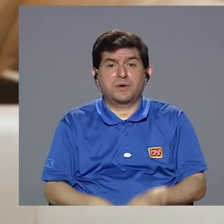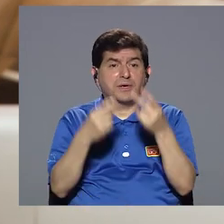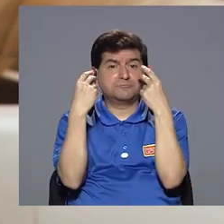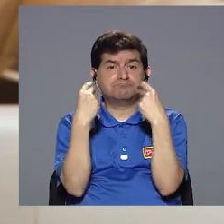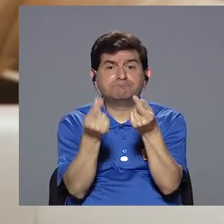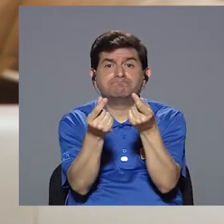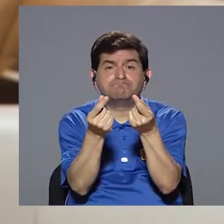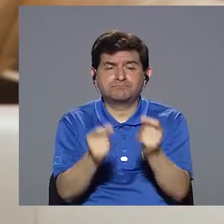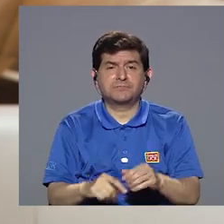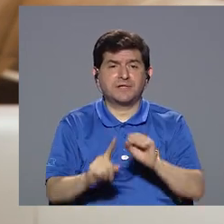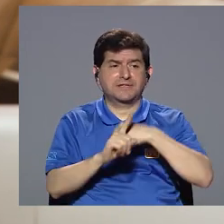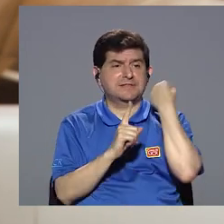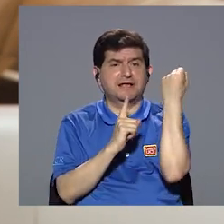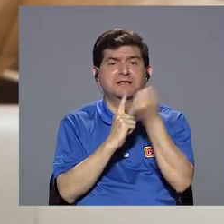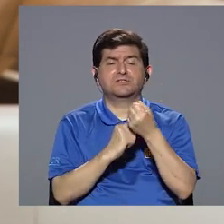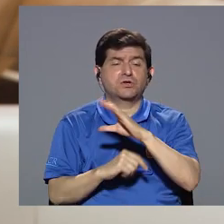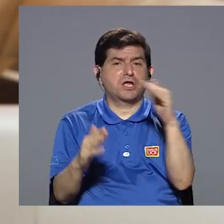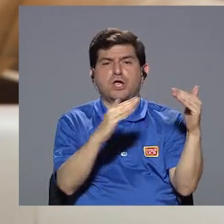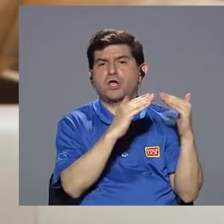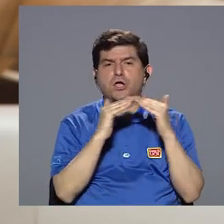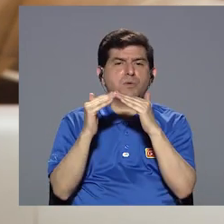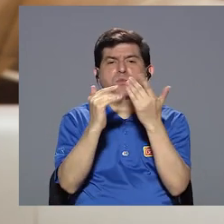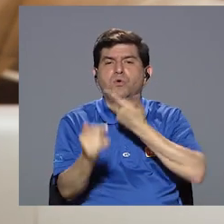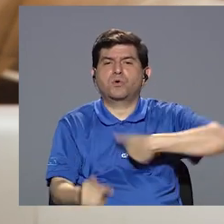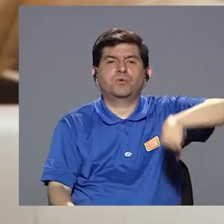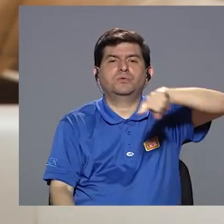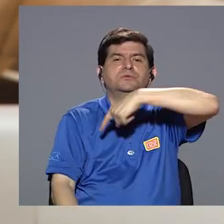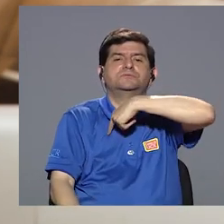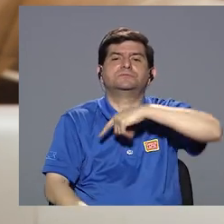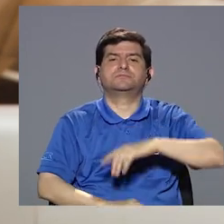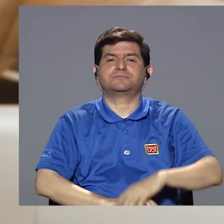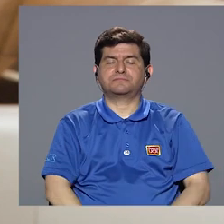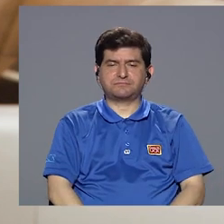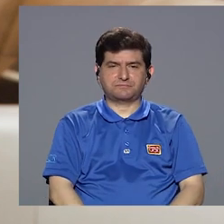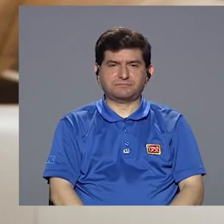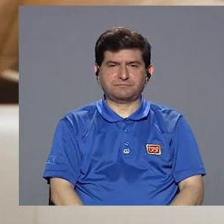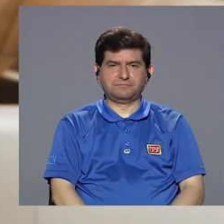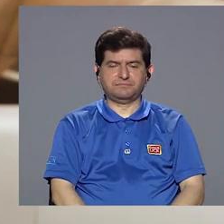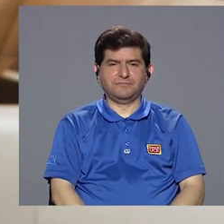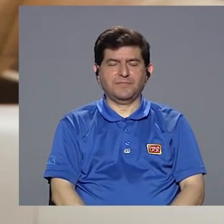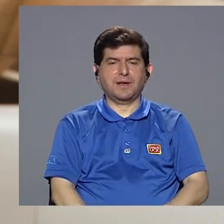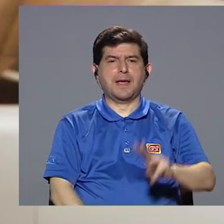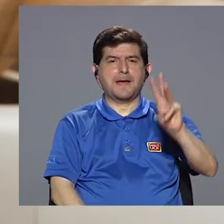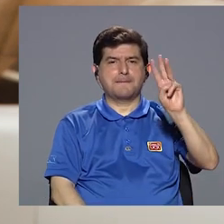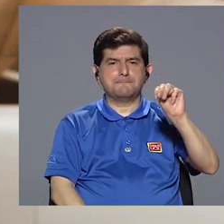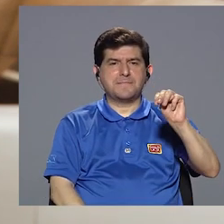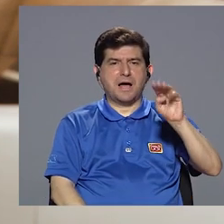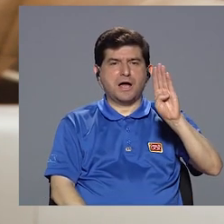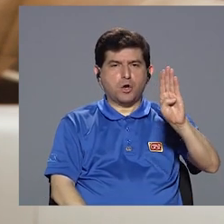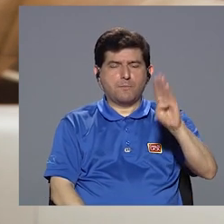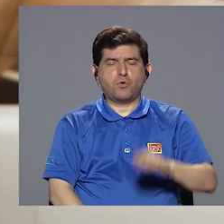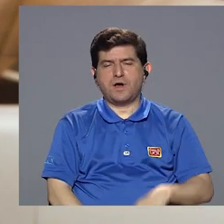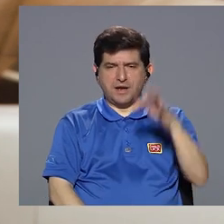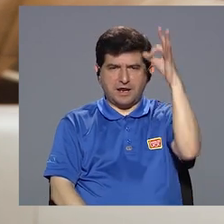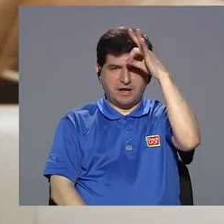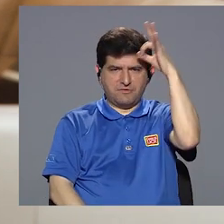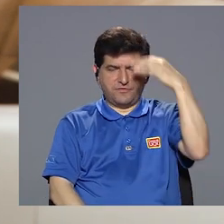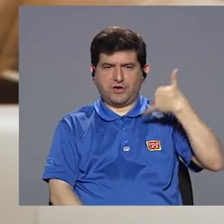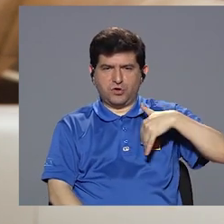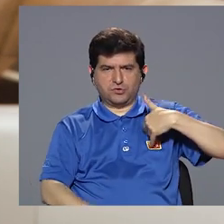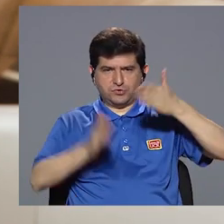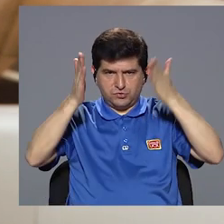inmediatos de la sociedad y de las poblaciones nuestras mario bunge el gran filósofo de la ciencia